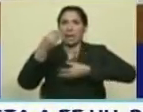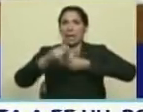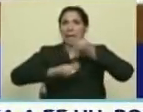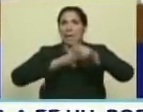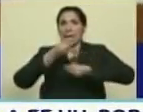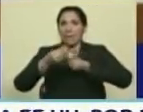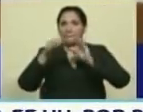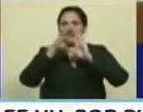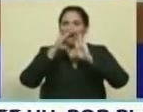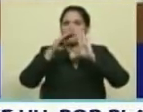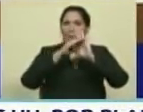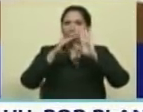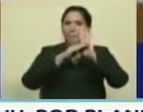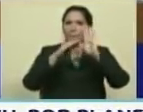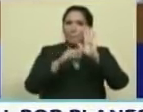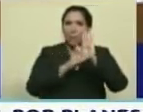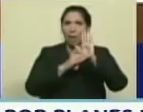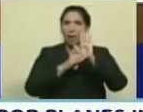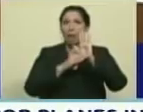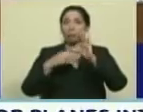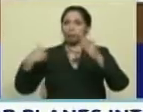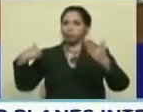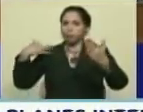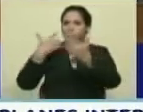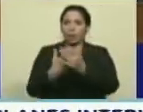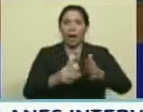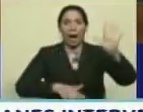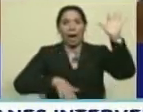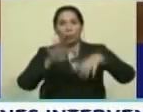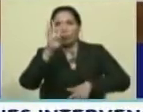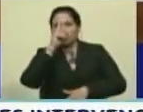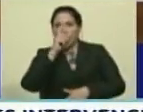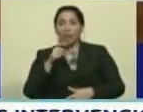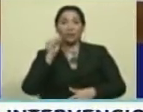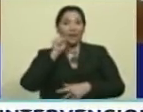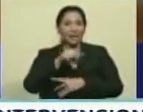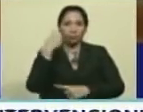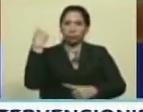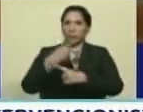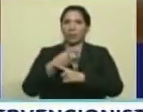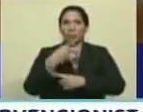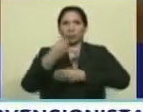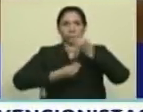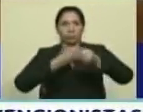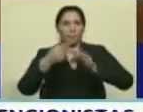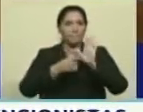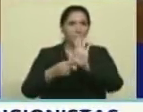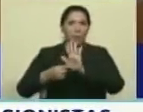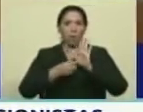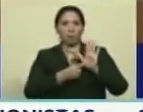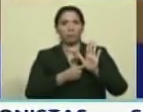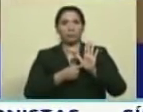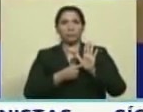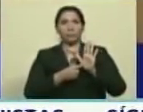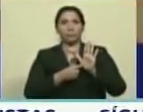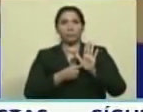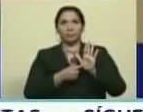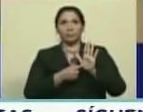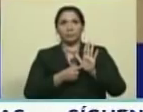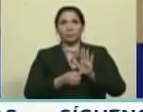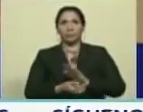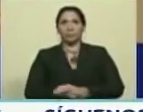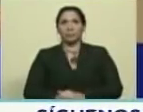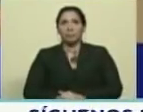que ha hecho ALBA durante 14 años. Y eso es lo que siempre hará. Por lo tanto,